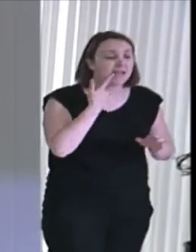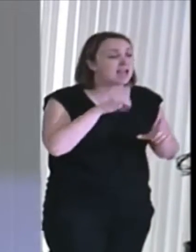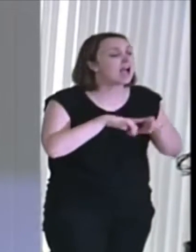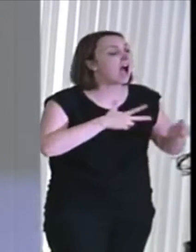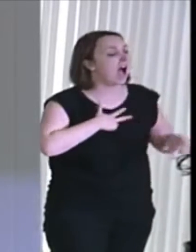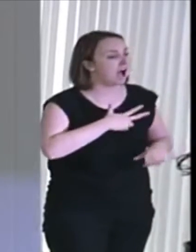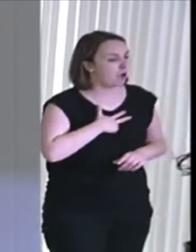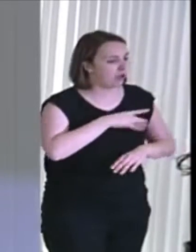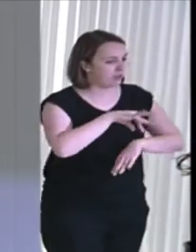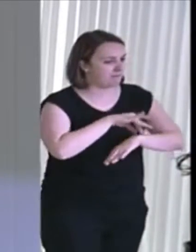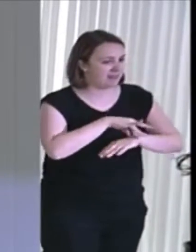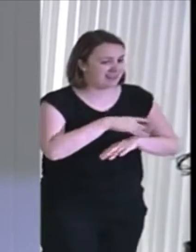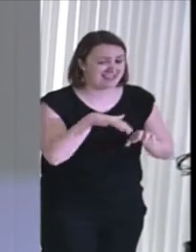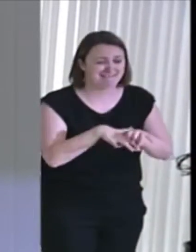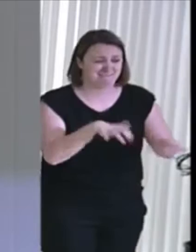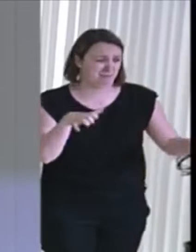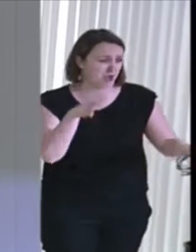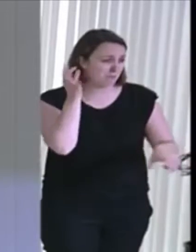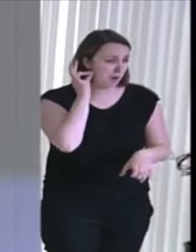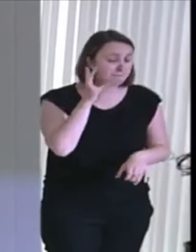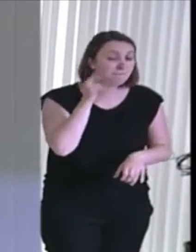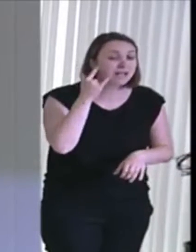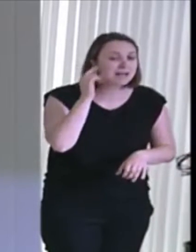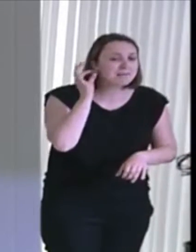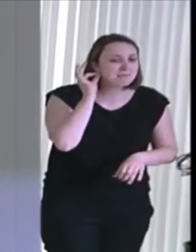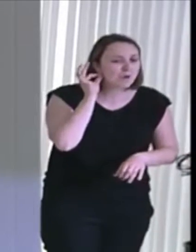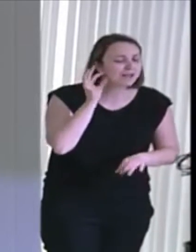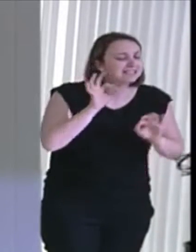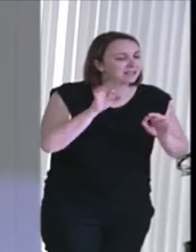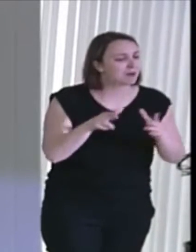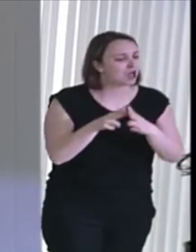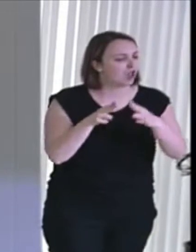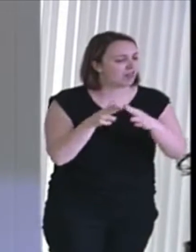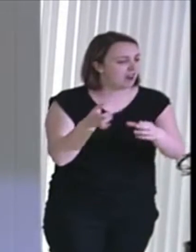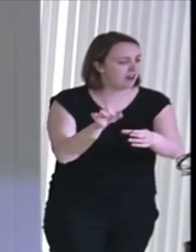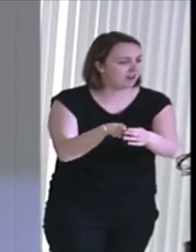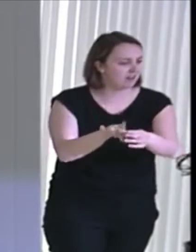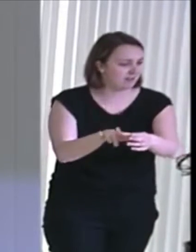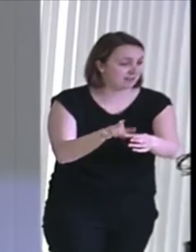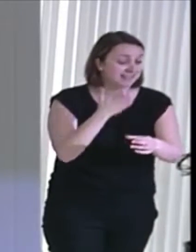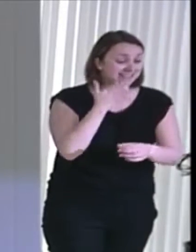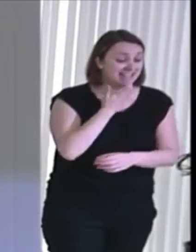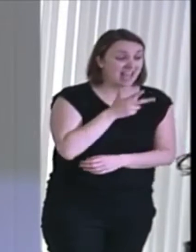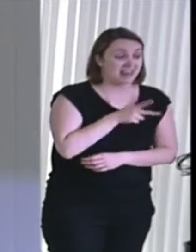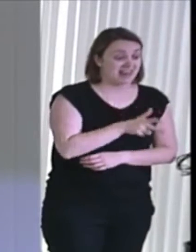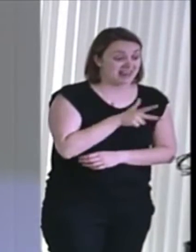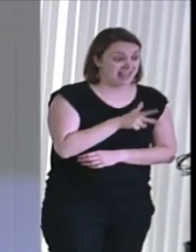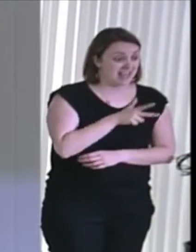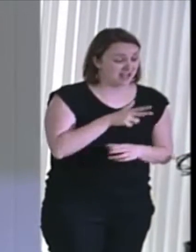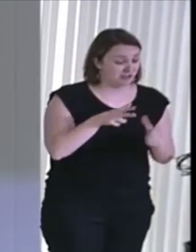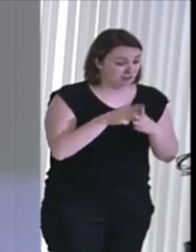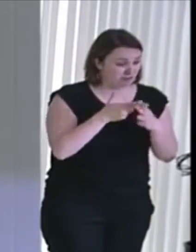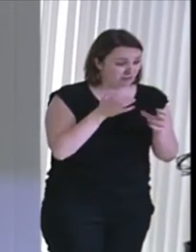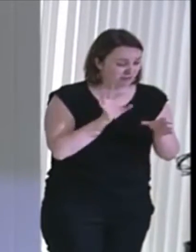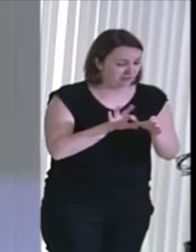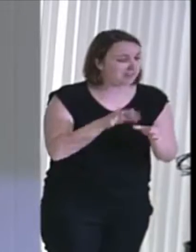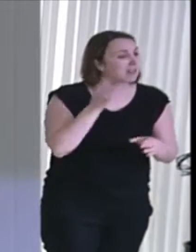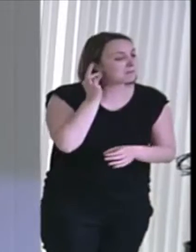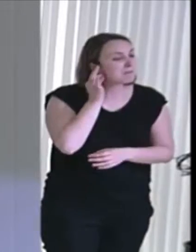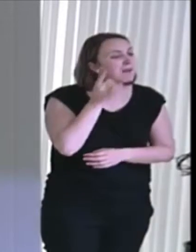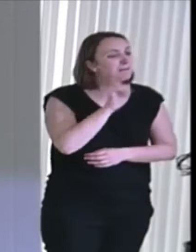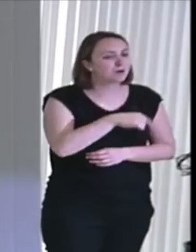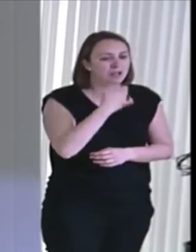la medicina está llena de mujeres? Porque las mujeres tienen una vena social. Entonces, si en derecho hubiera asignaturas de tecnología, porque esa gente también puede